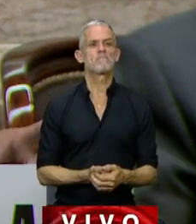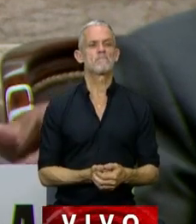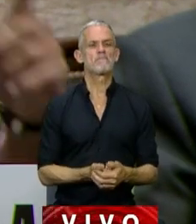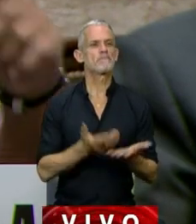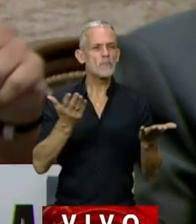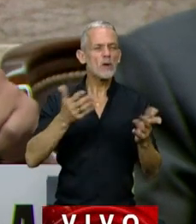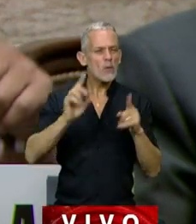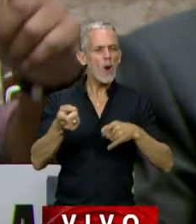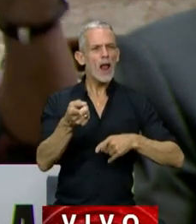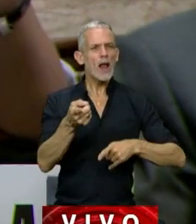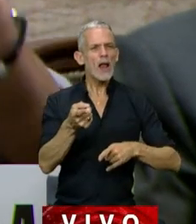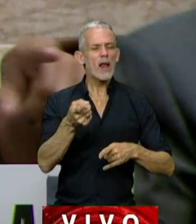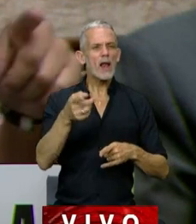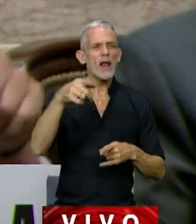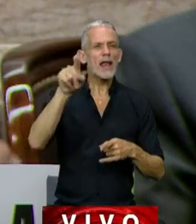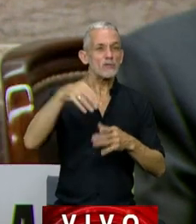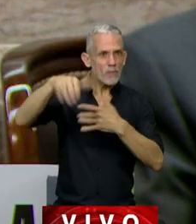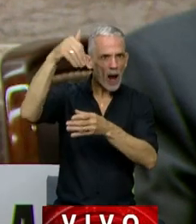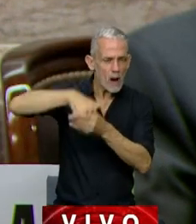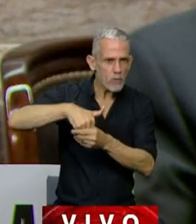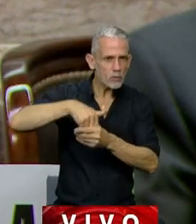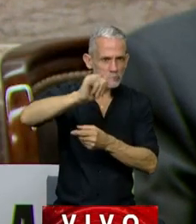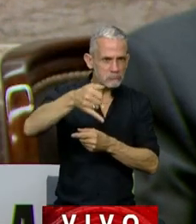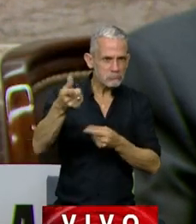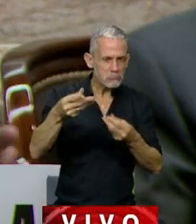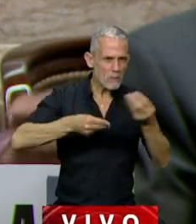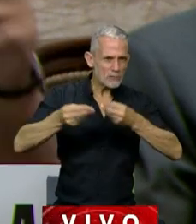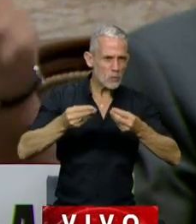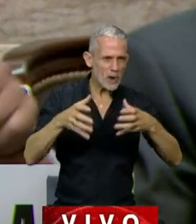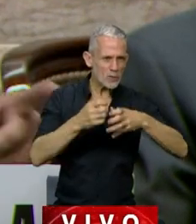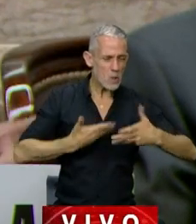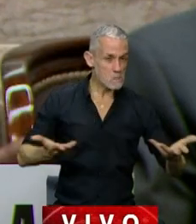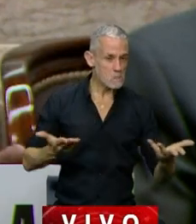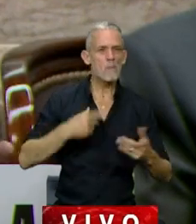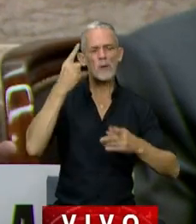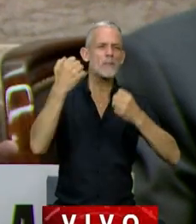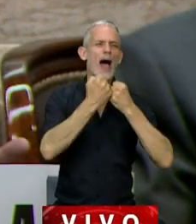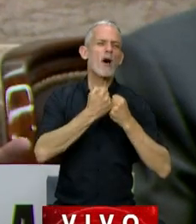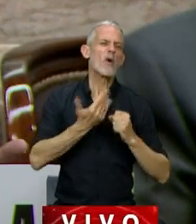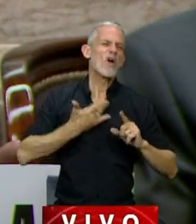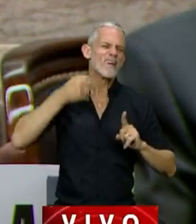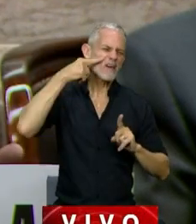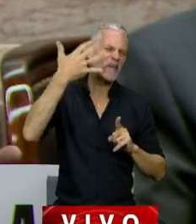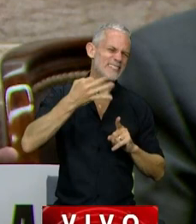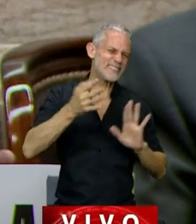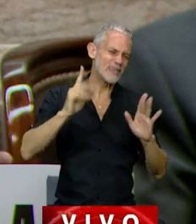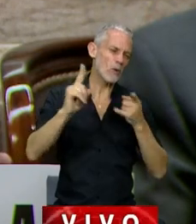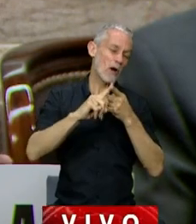Pero a pesar de eso, ellos van a votar este presupuesto, quizá honrando el acuerdo con el Fondo Monetario